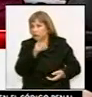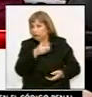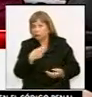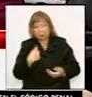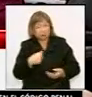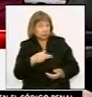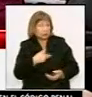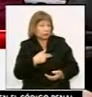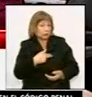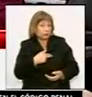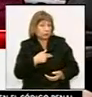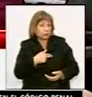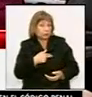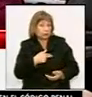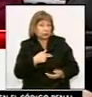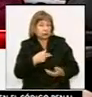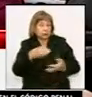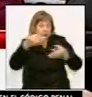nosotros